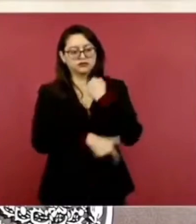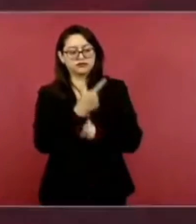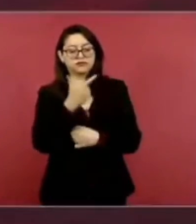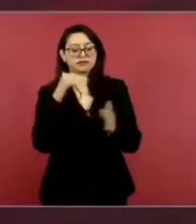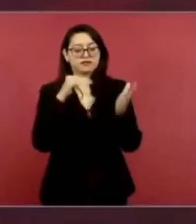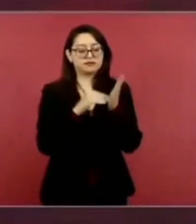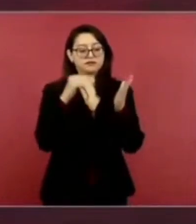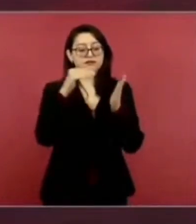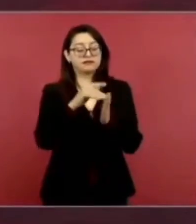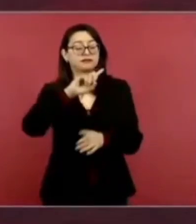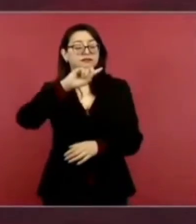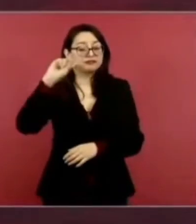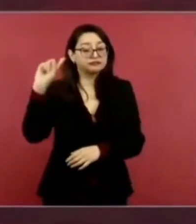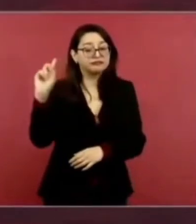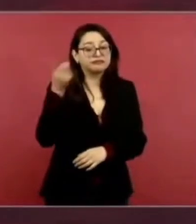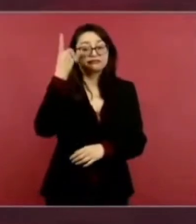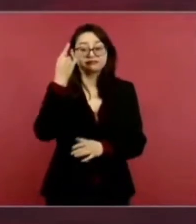Pero